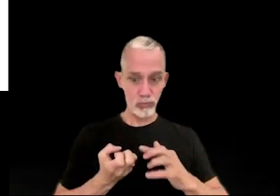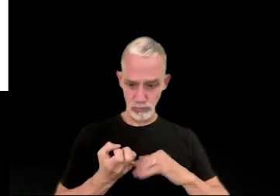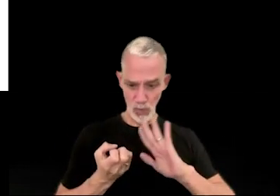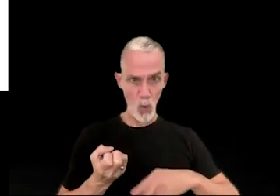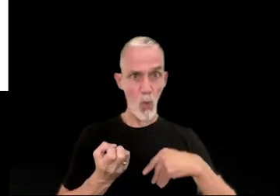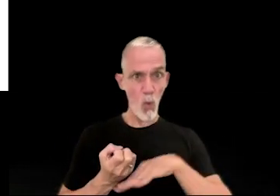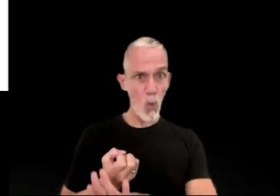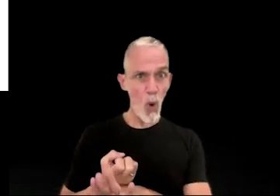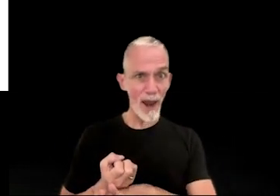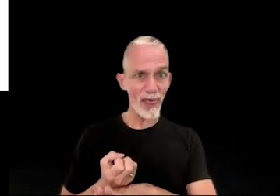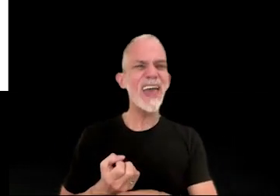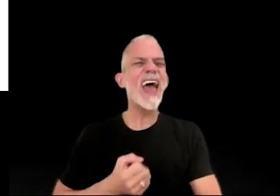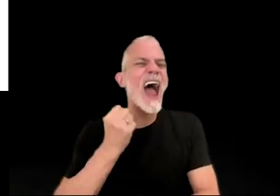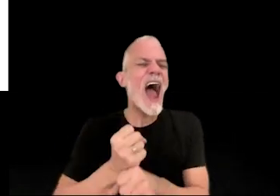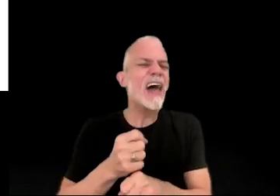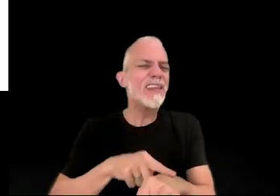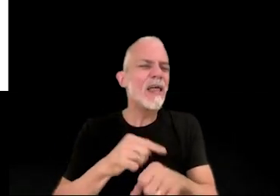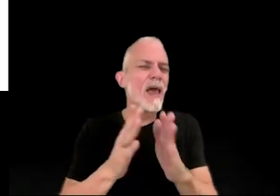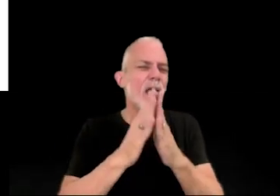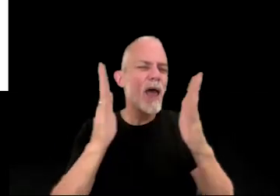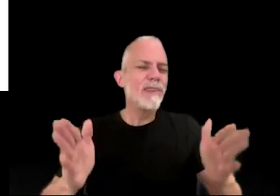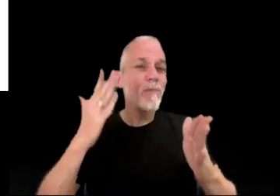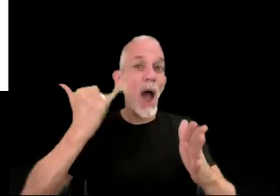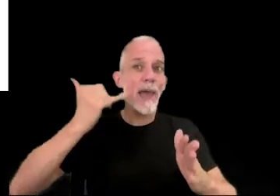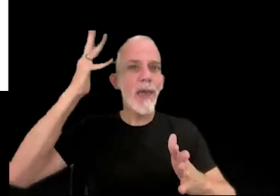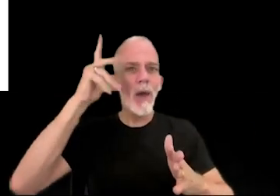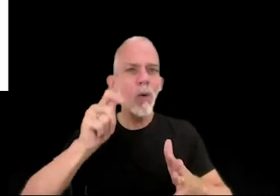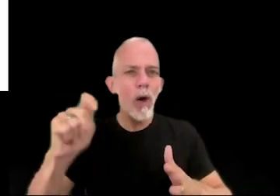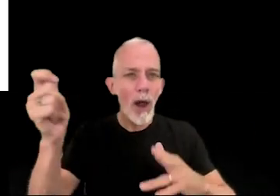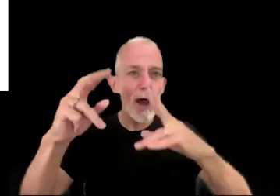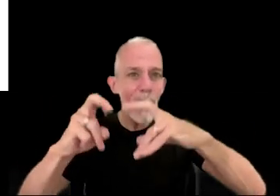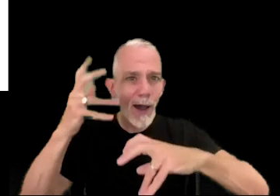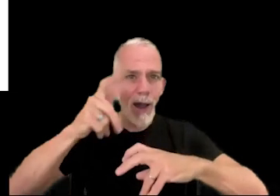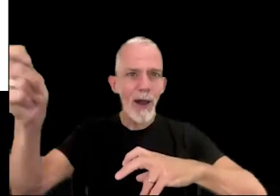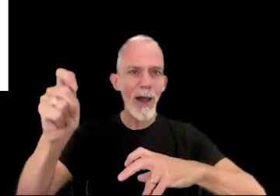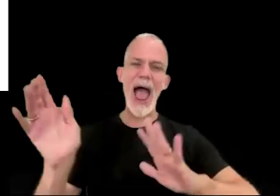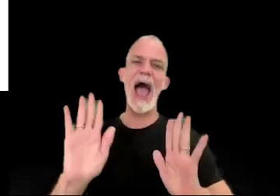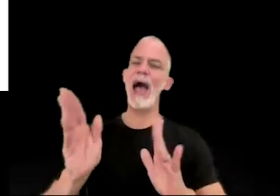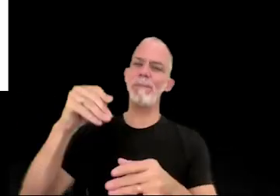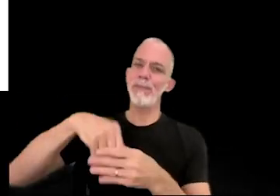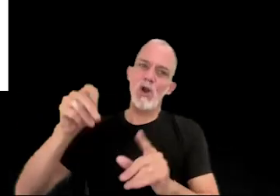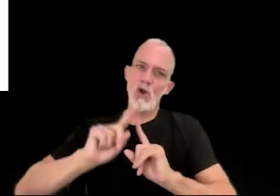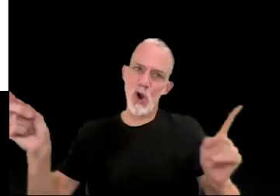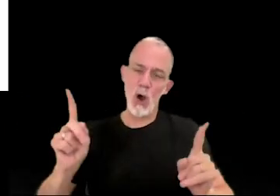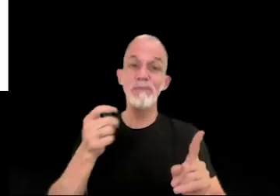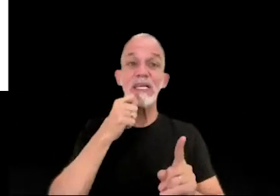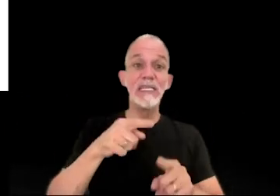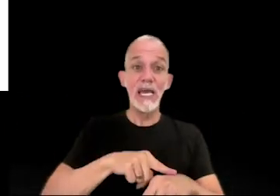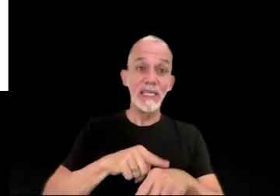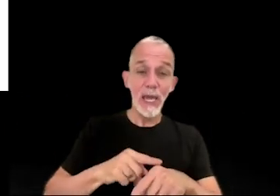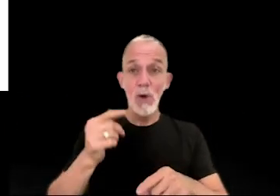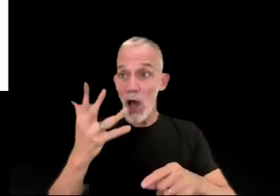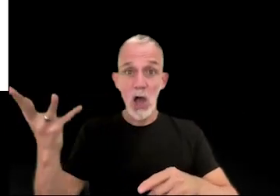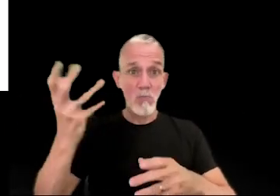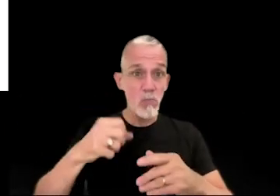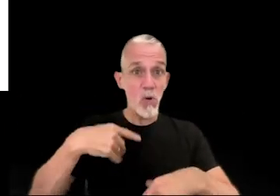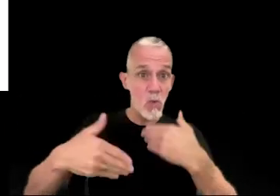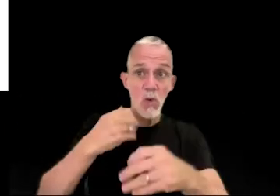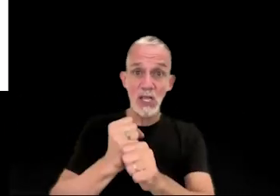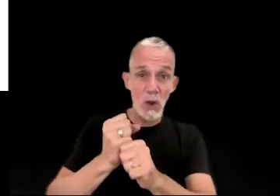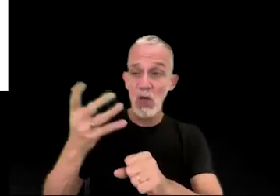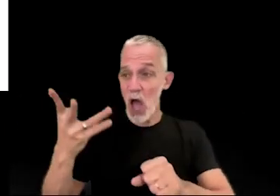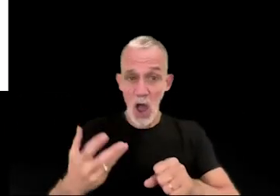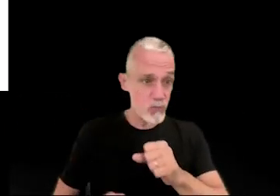en que se suceda un procesamiento firme. Ahí quedaría excluido. Mientras tanto, podría regularizar en el régimen y beneficiarse